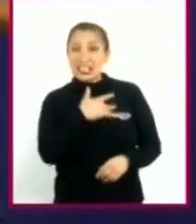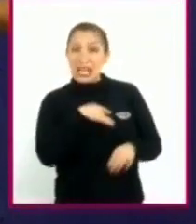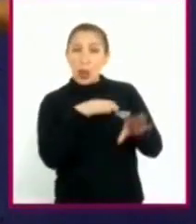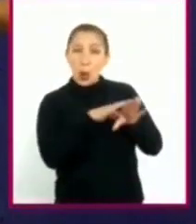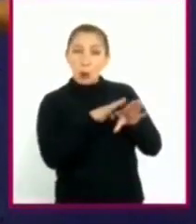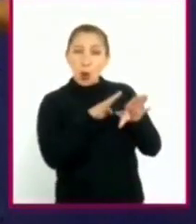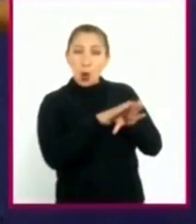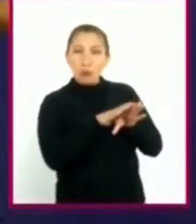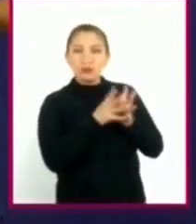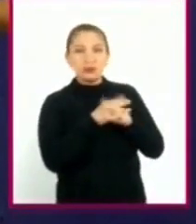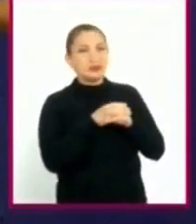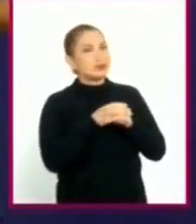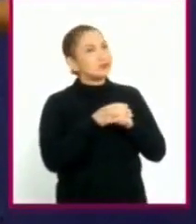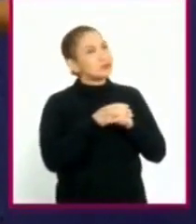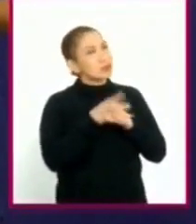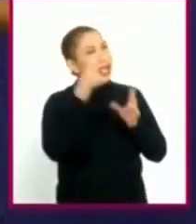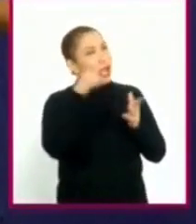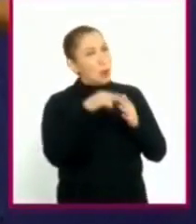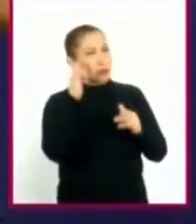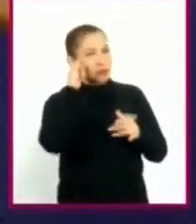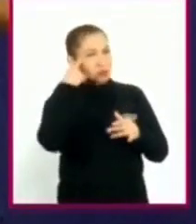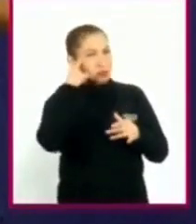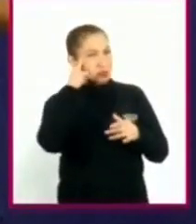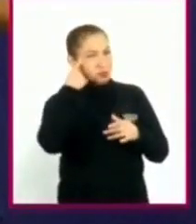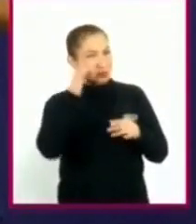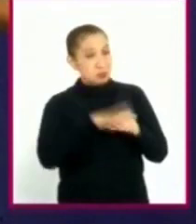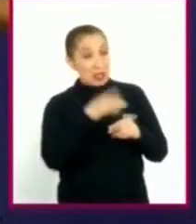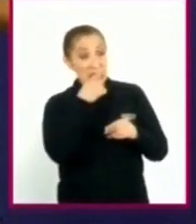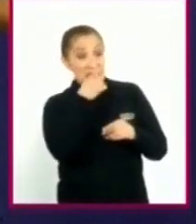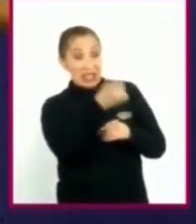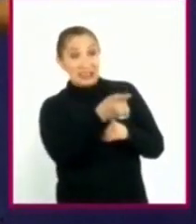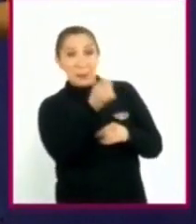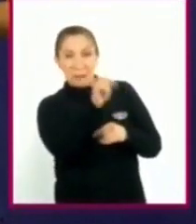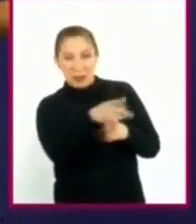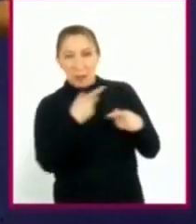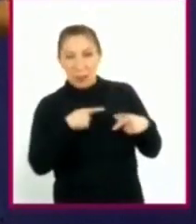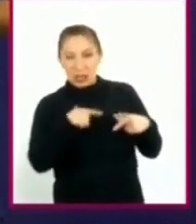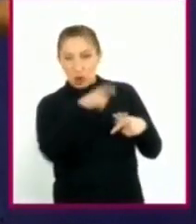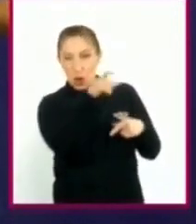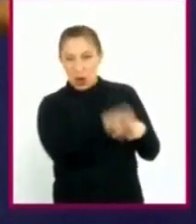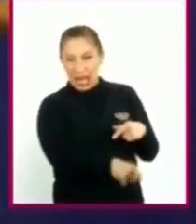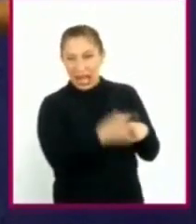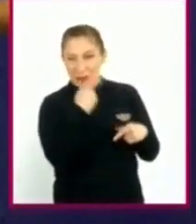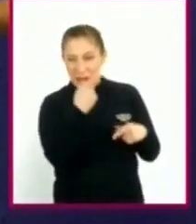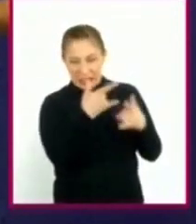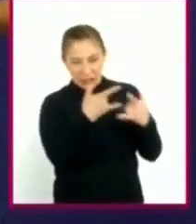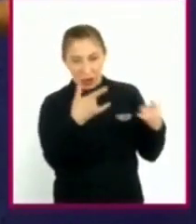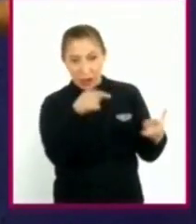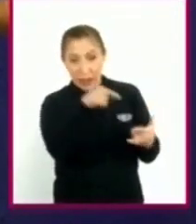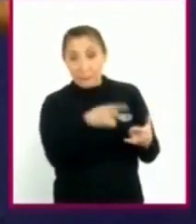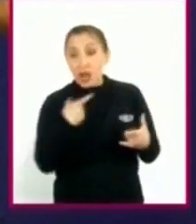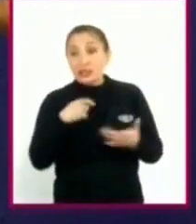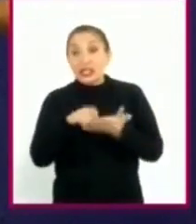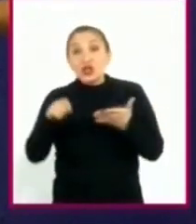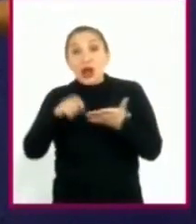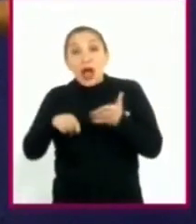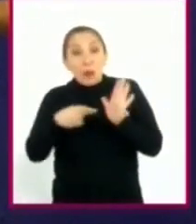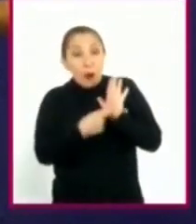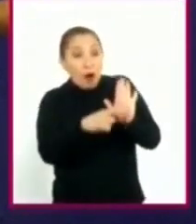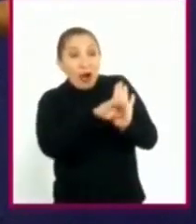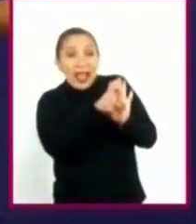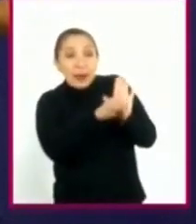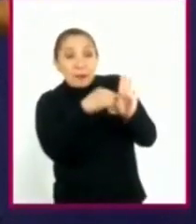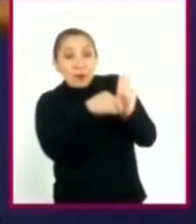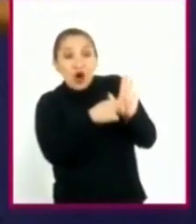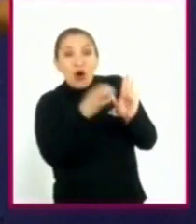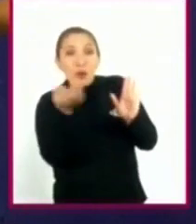poco, ¿cómo decirlo? Creo que molesta por lo que se dice del personaje. Pero ya entiendo que la escritora está haciendo referencia